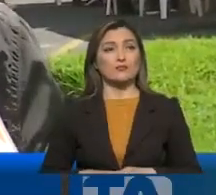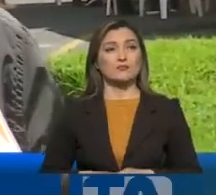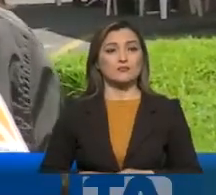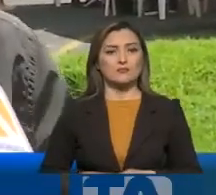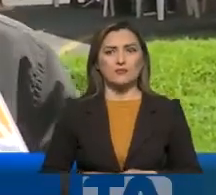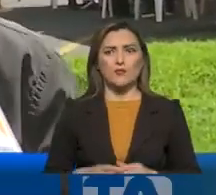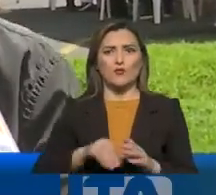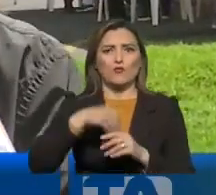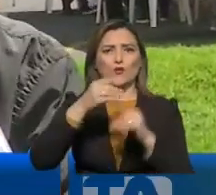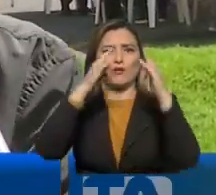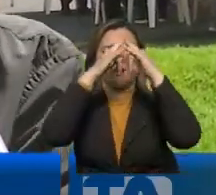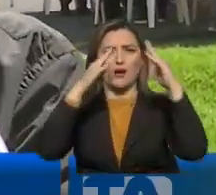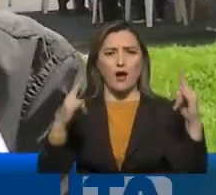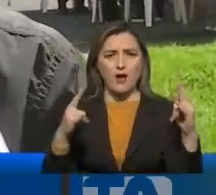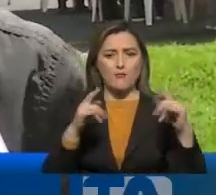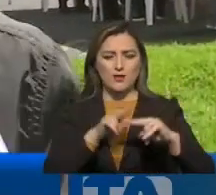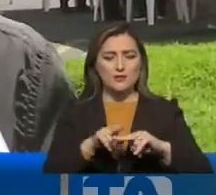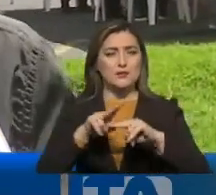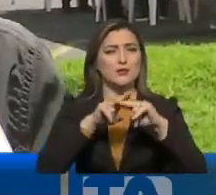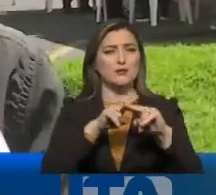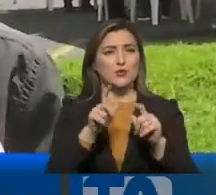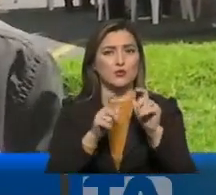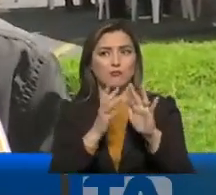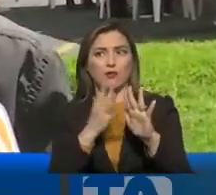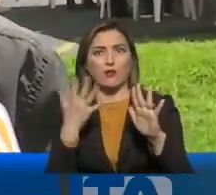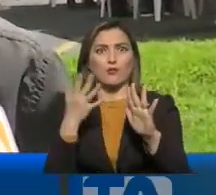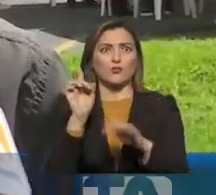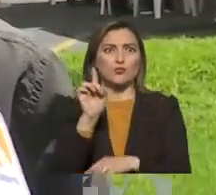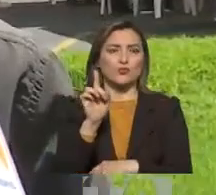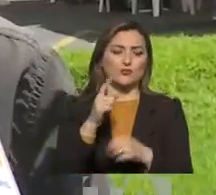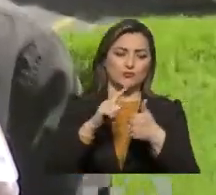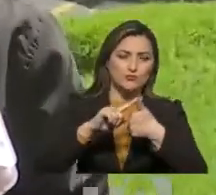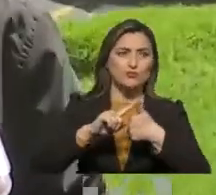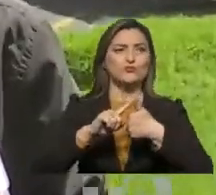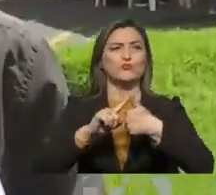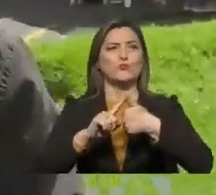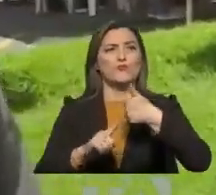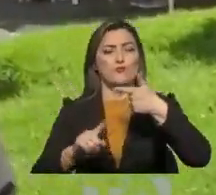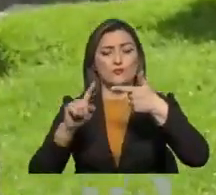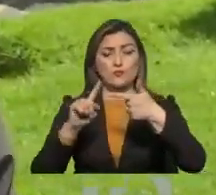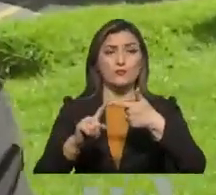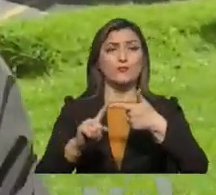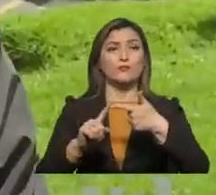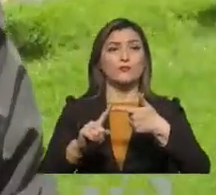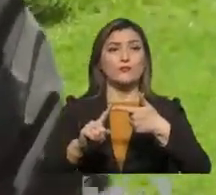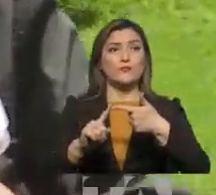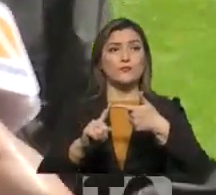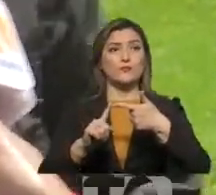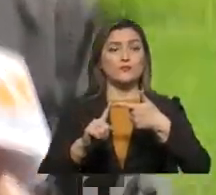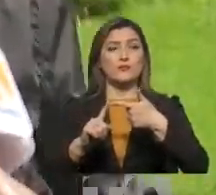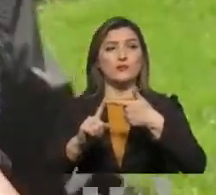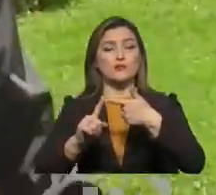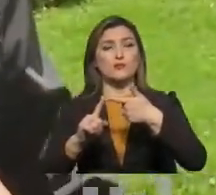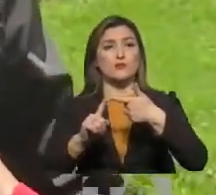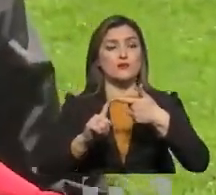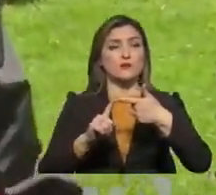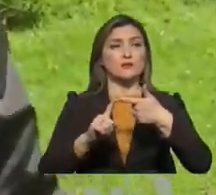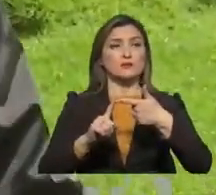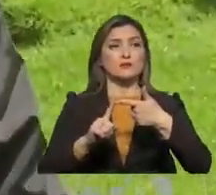carpas hacer que la gente no esté haciendo fila y segundo que d